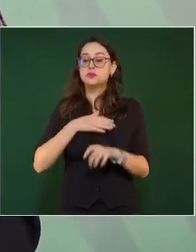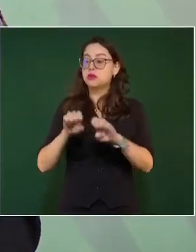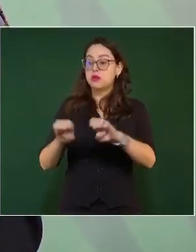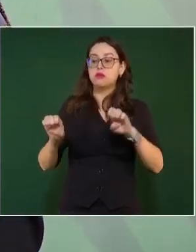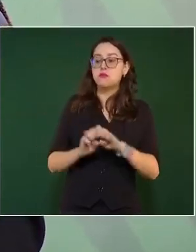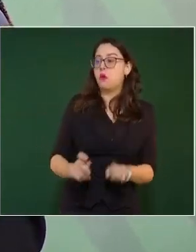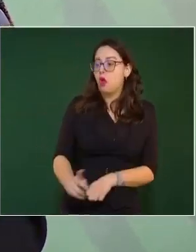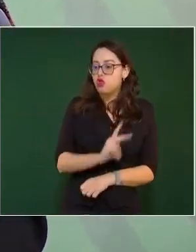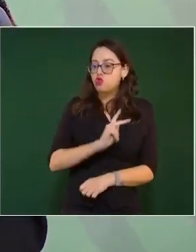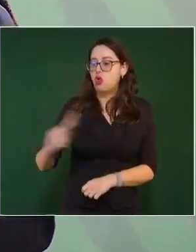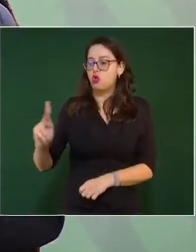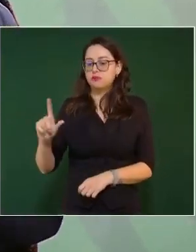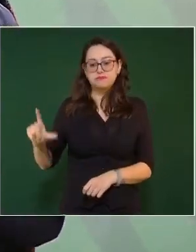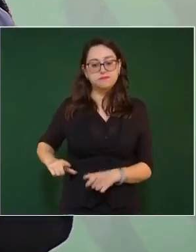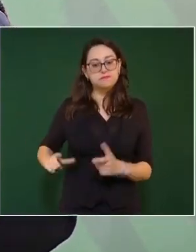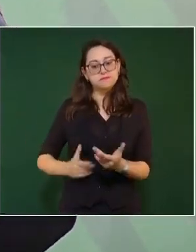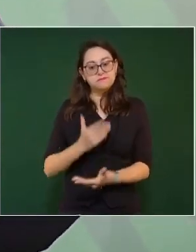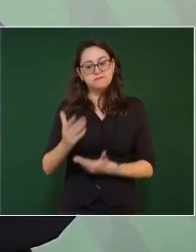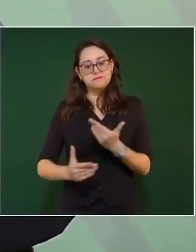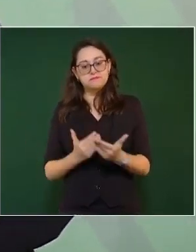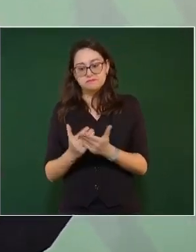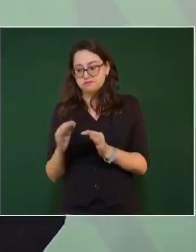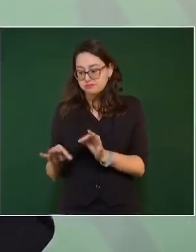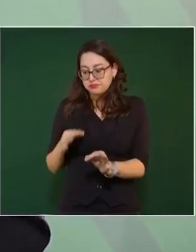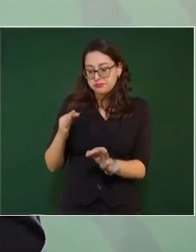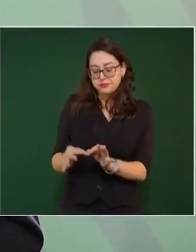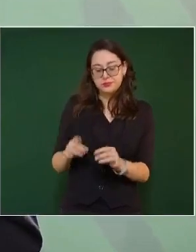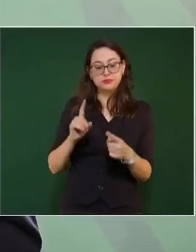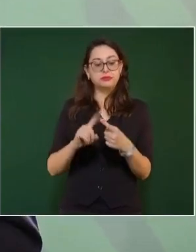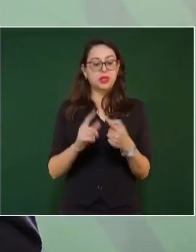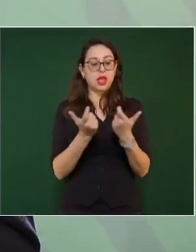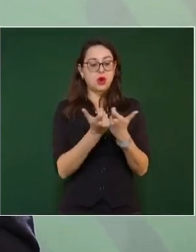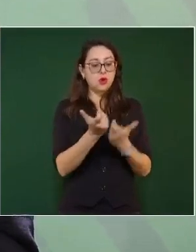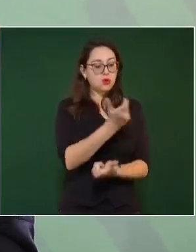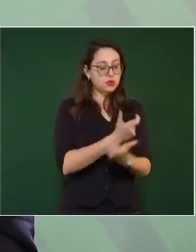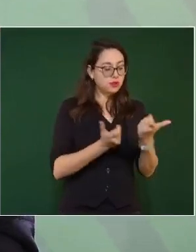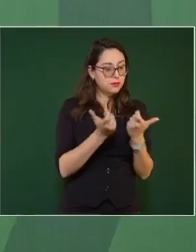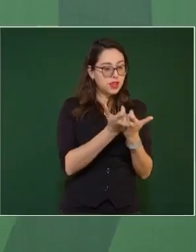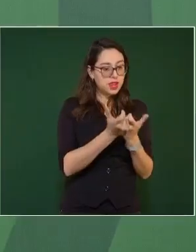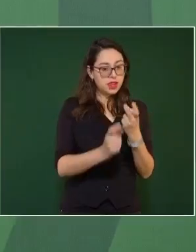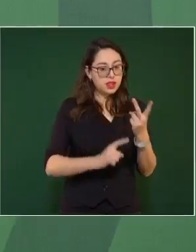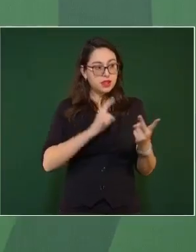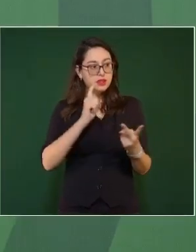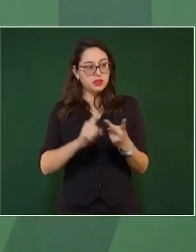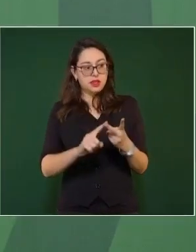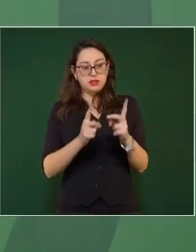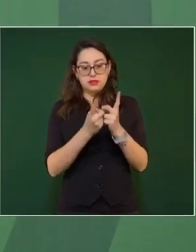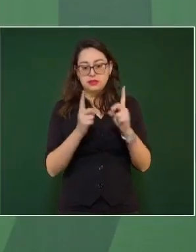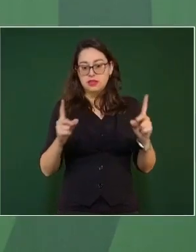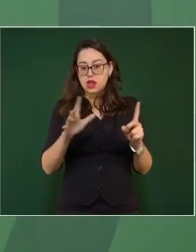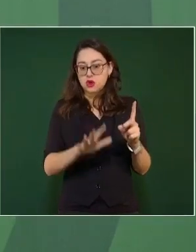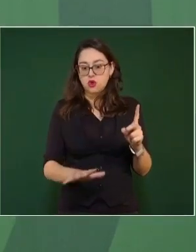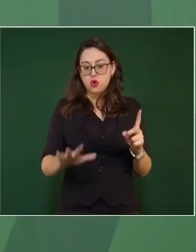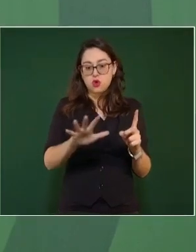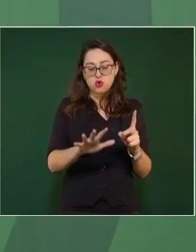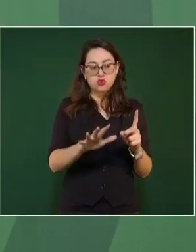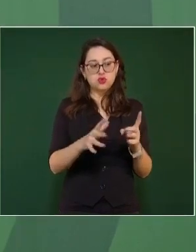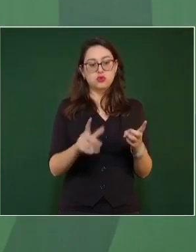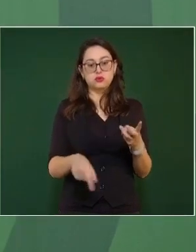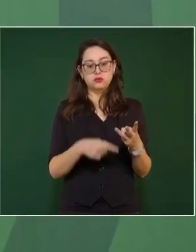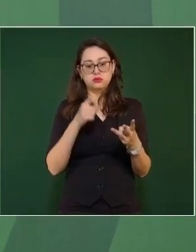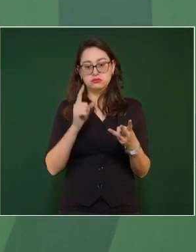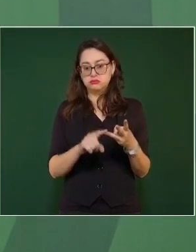todos, en la parte económica, en lo que tiene que ver con el desarrollo social, que ha